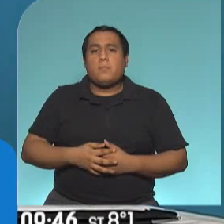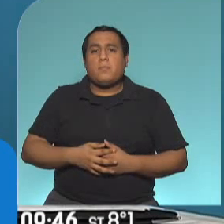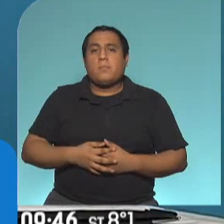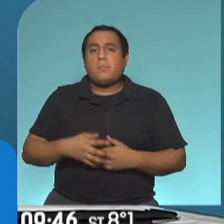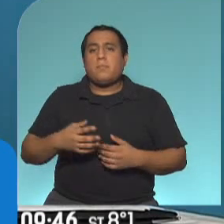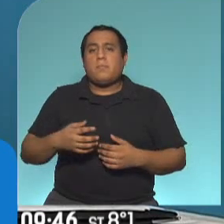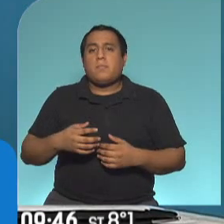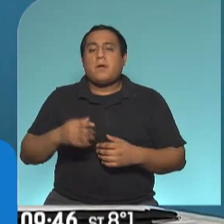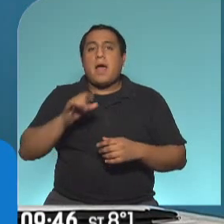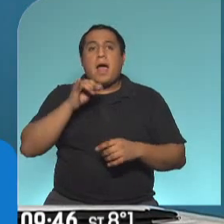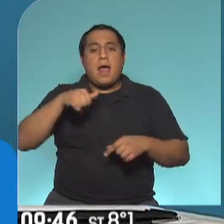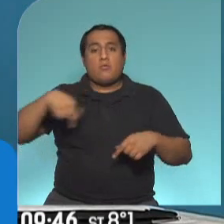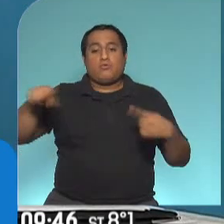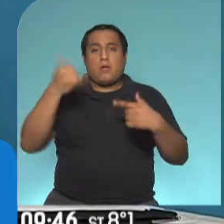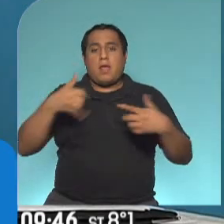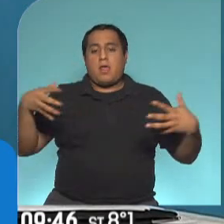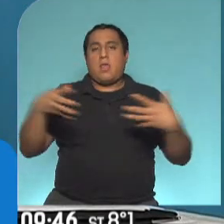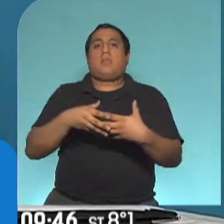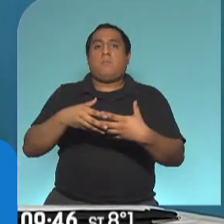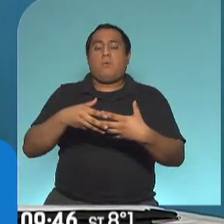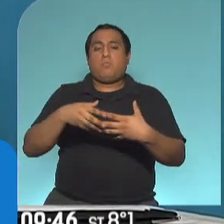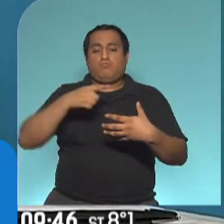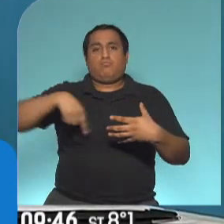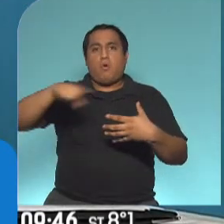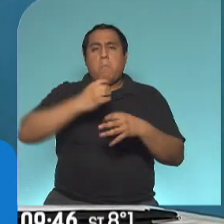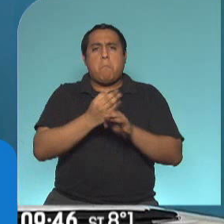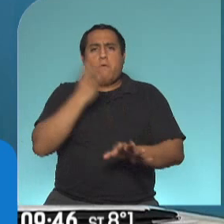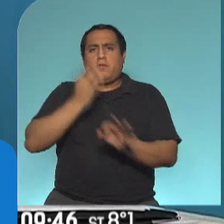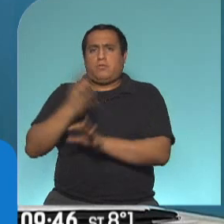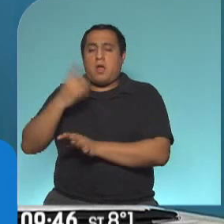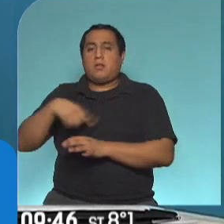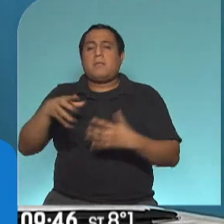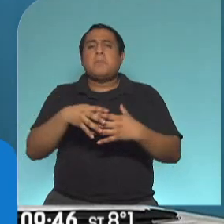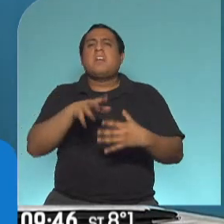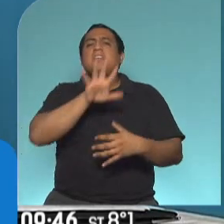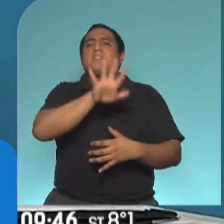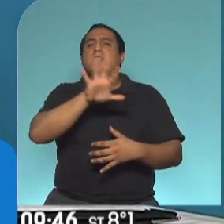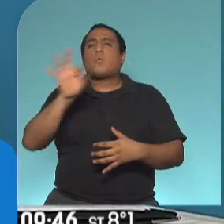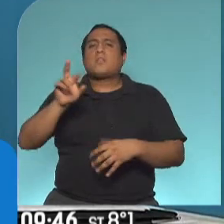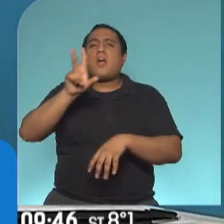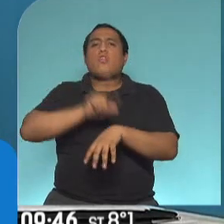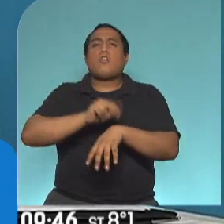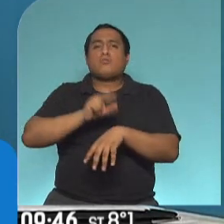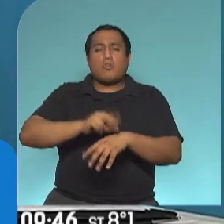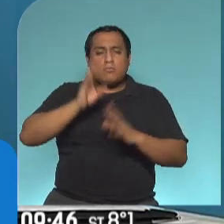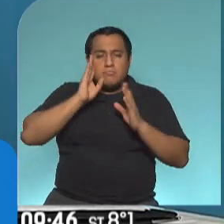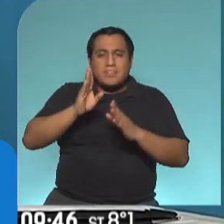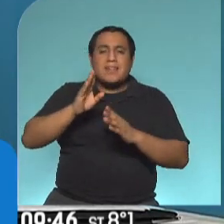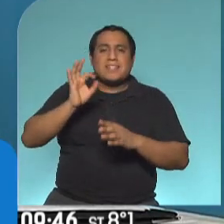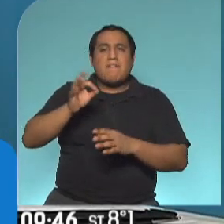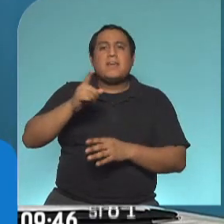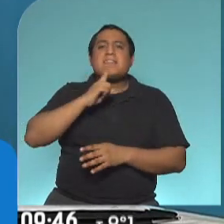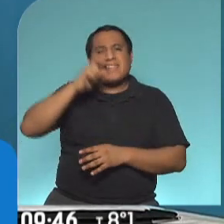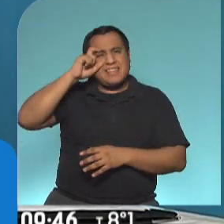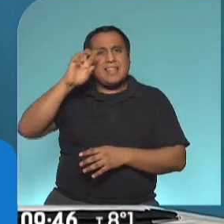conjunto un equipo multidisciplinario que consta de 50 médicos especialistas en terapia intensiva entre